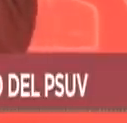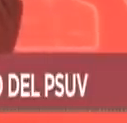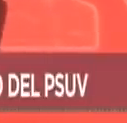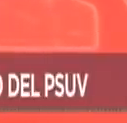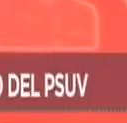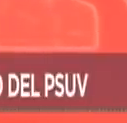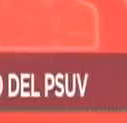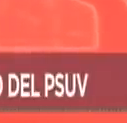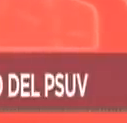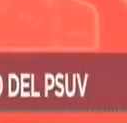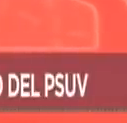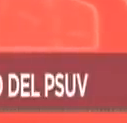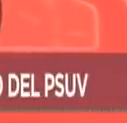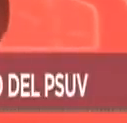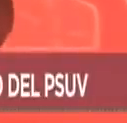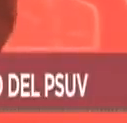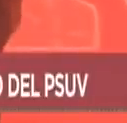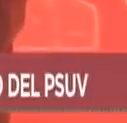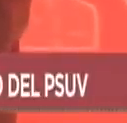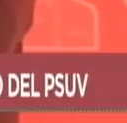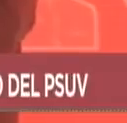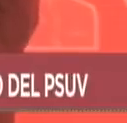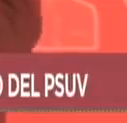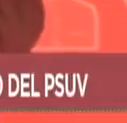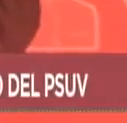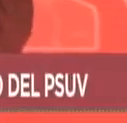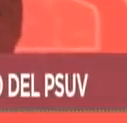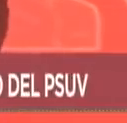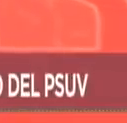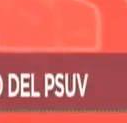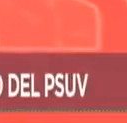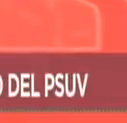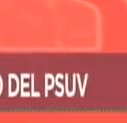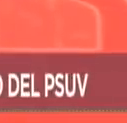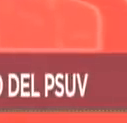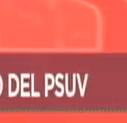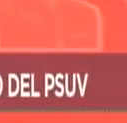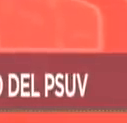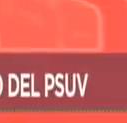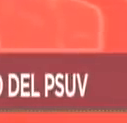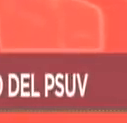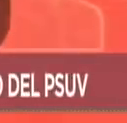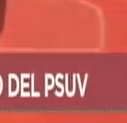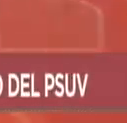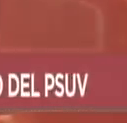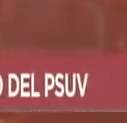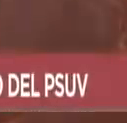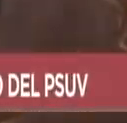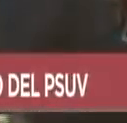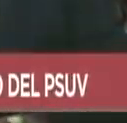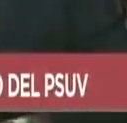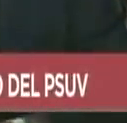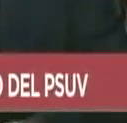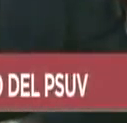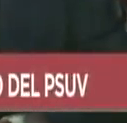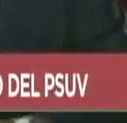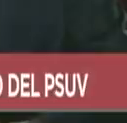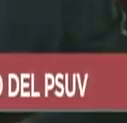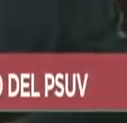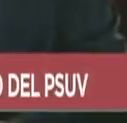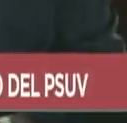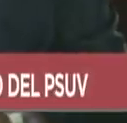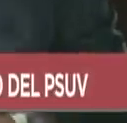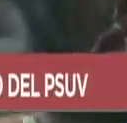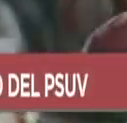esta reunión o en esta actividad que estamos haciendo para clausurar nuestra plenaria extraordinaria del cuarto congreso